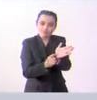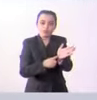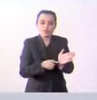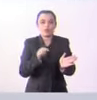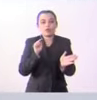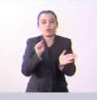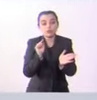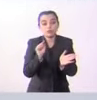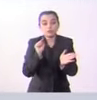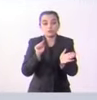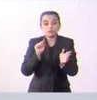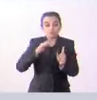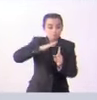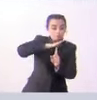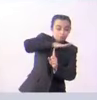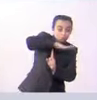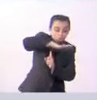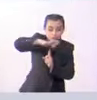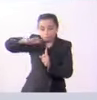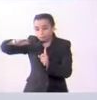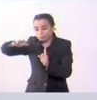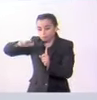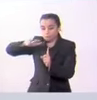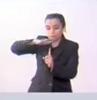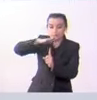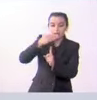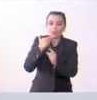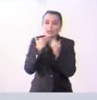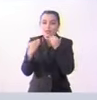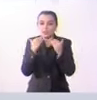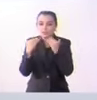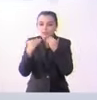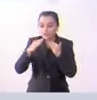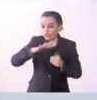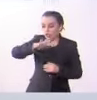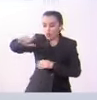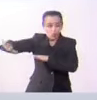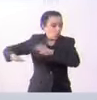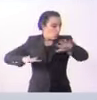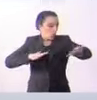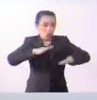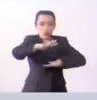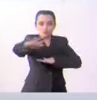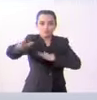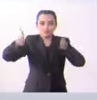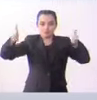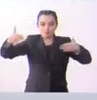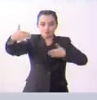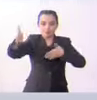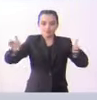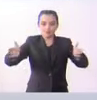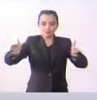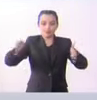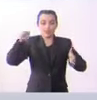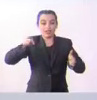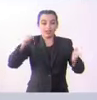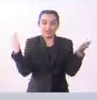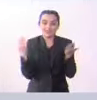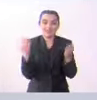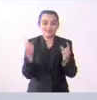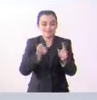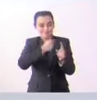todo el ambiente y hacer una descripción del espacio donde van a actuar. Después que has hecho esto, pasamos al siguiente paso,